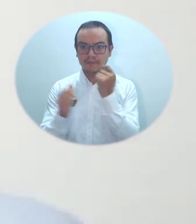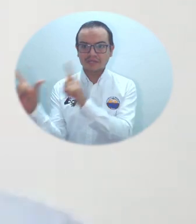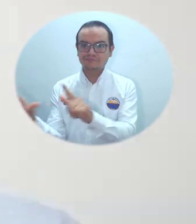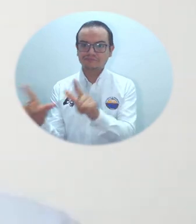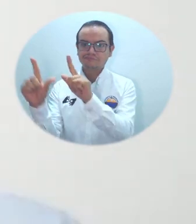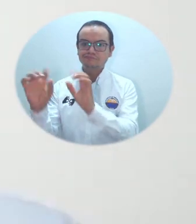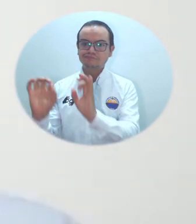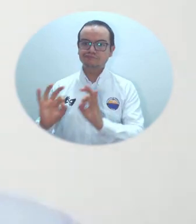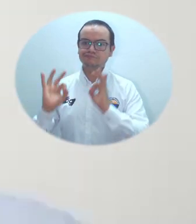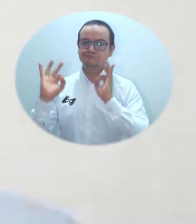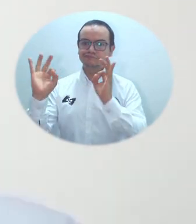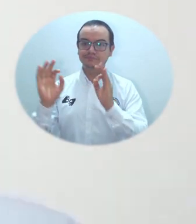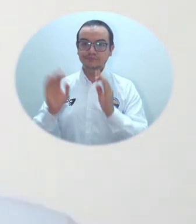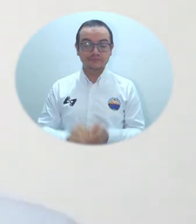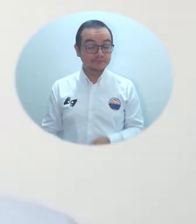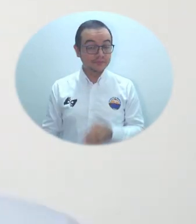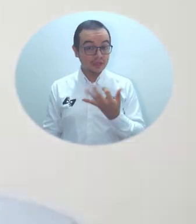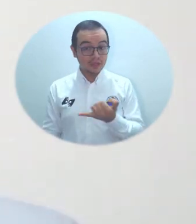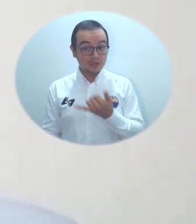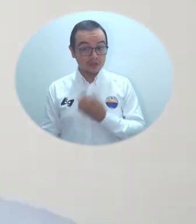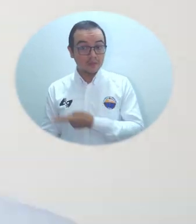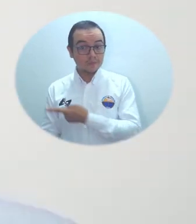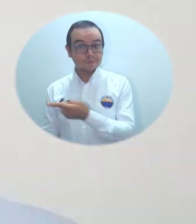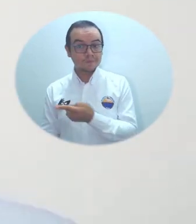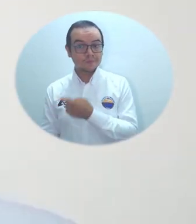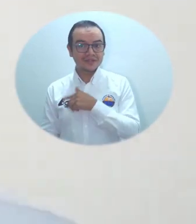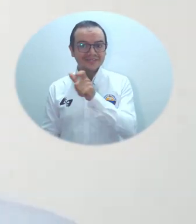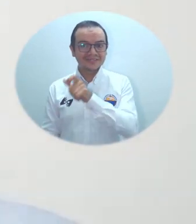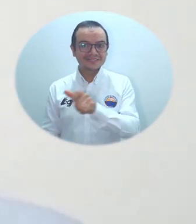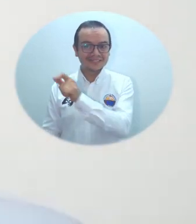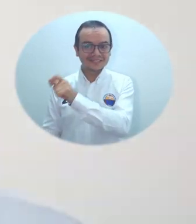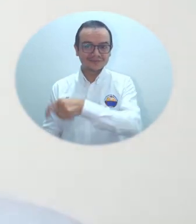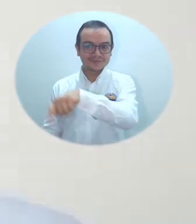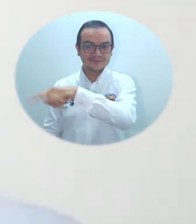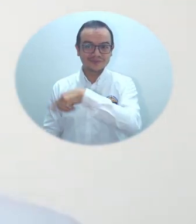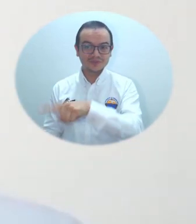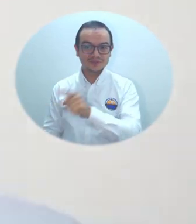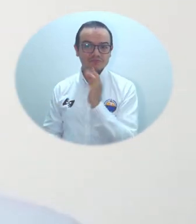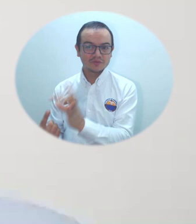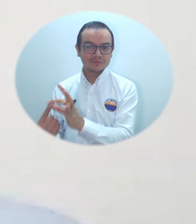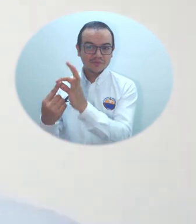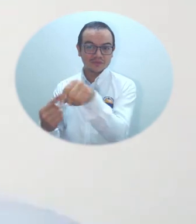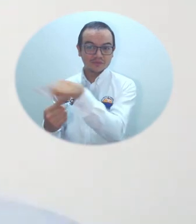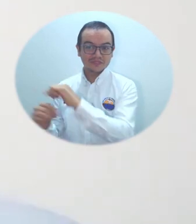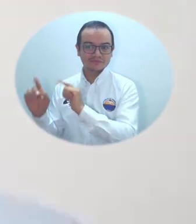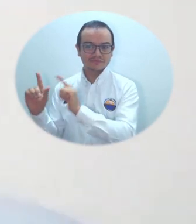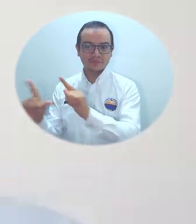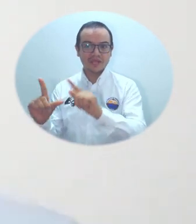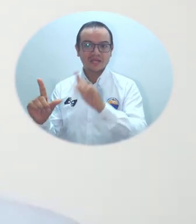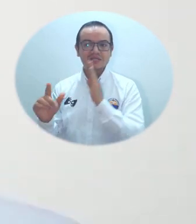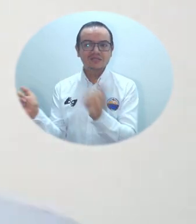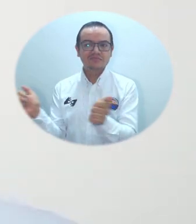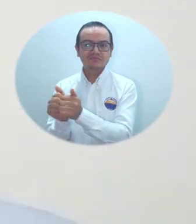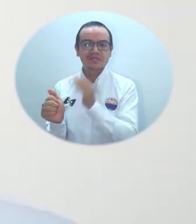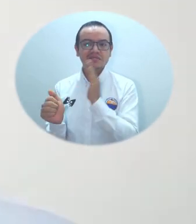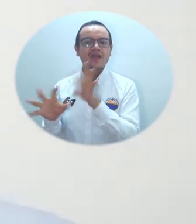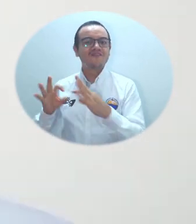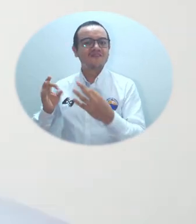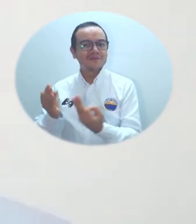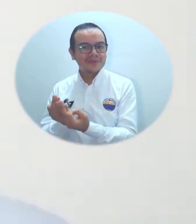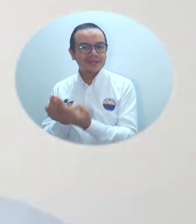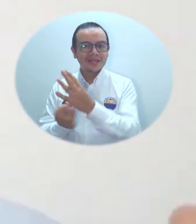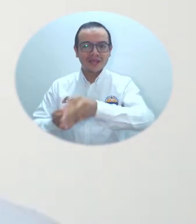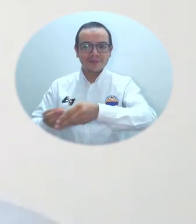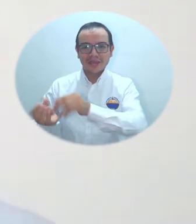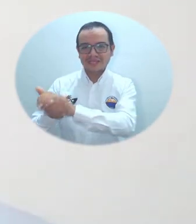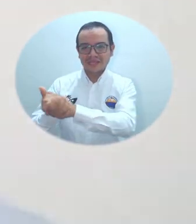Estos 7 especialistas en Derecho Constitucional en la ceremonia virtual lograron estar acompañados de sus familiares y demás personas allegadas